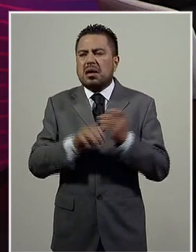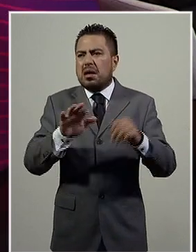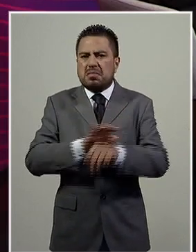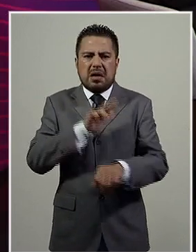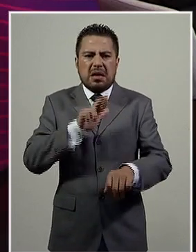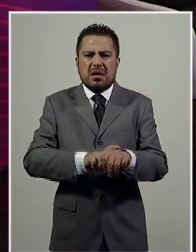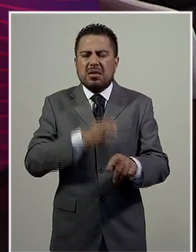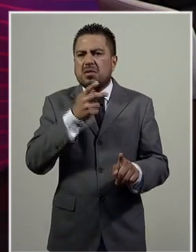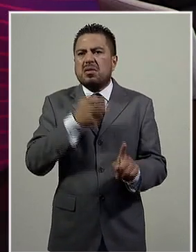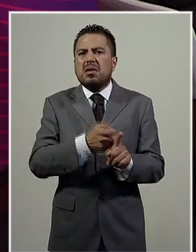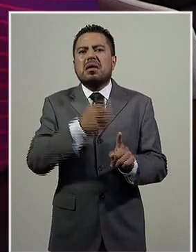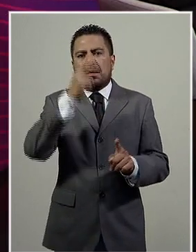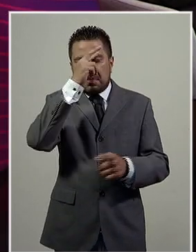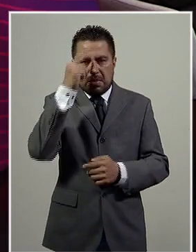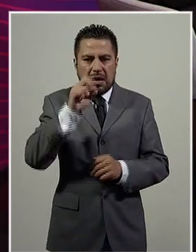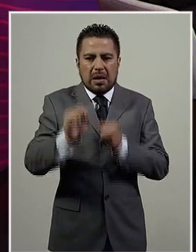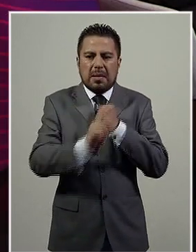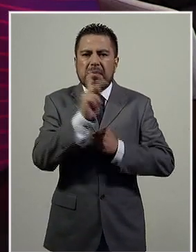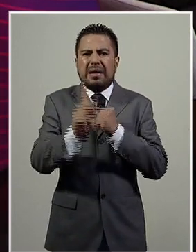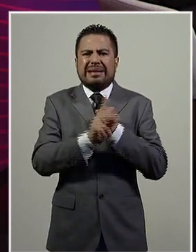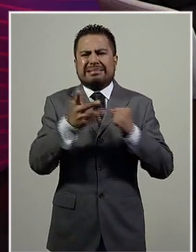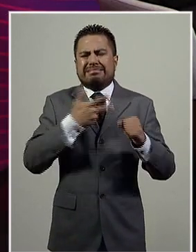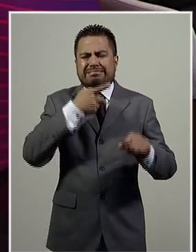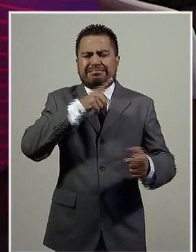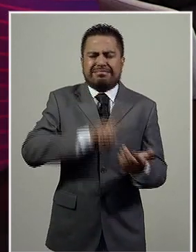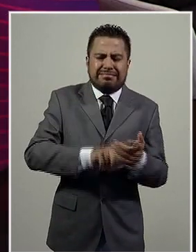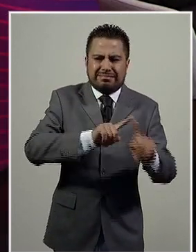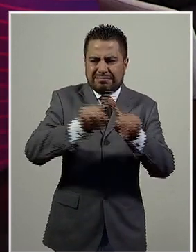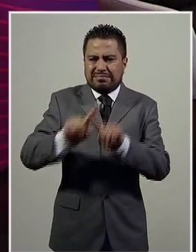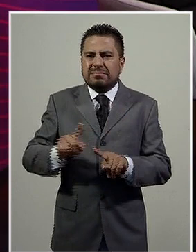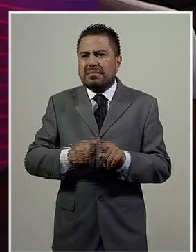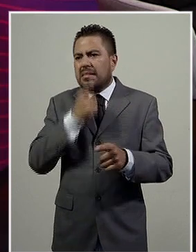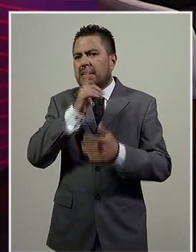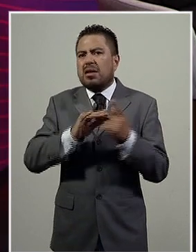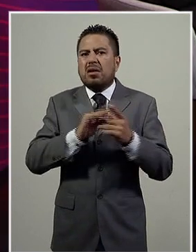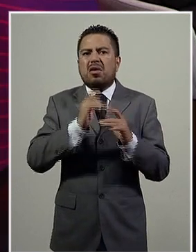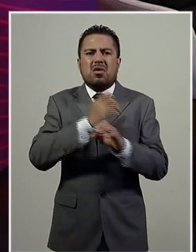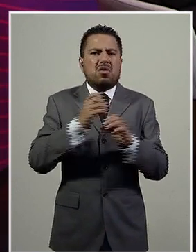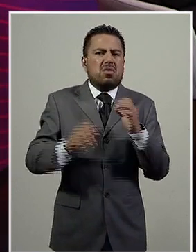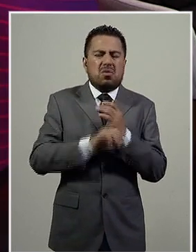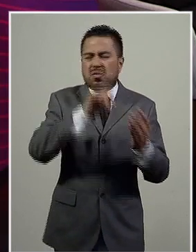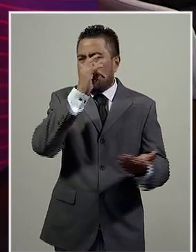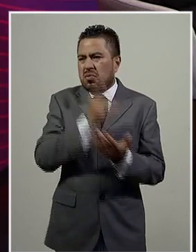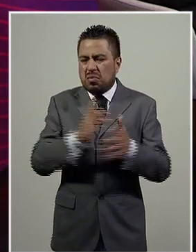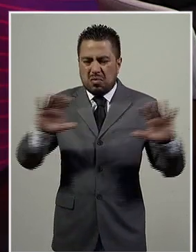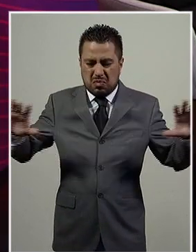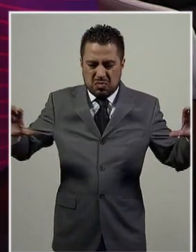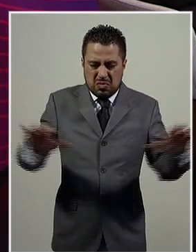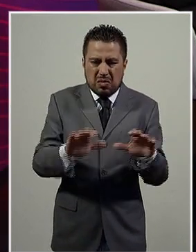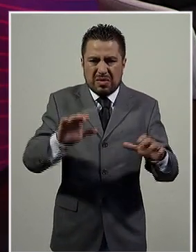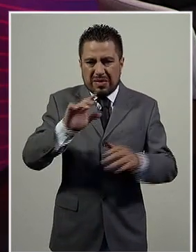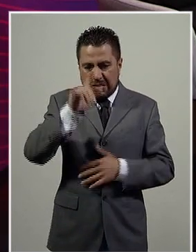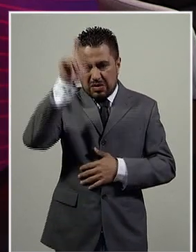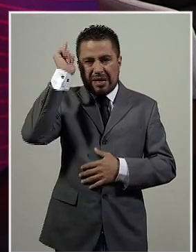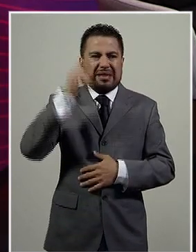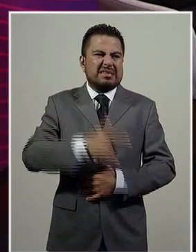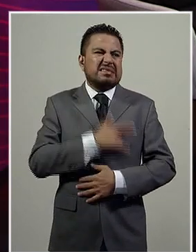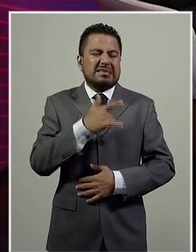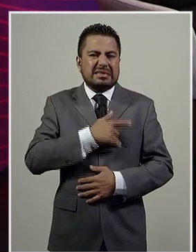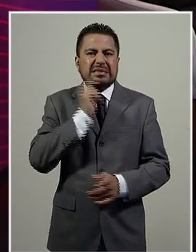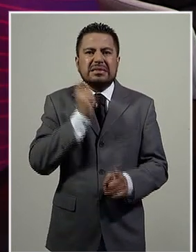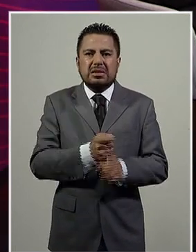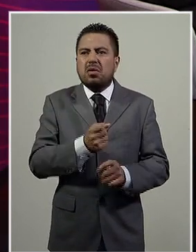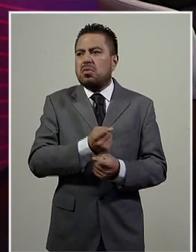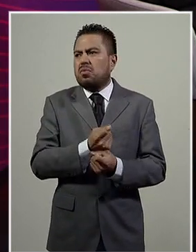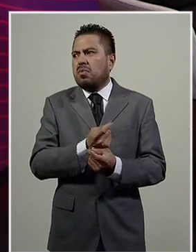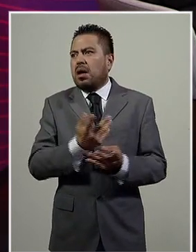extremas, ¿no? México es un país súper diverso, ya nada más decirle que es una sola cosa a mí me parece hasta loquísimo, porque